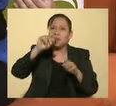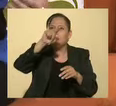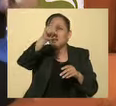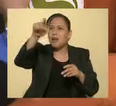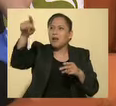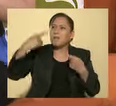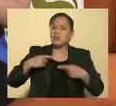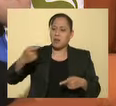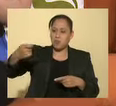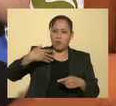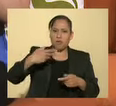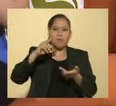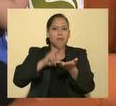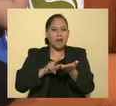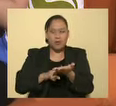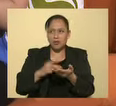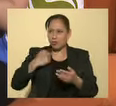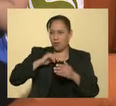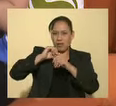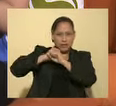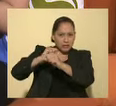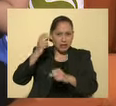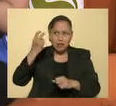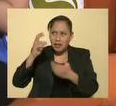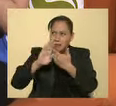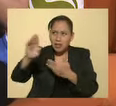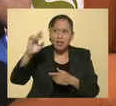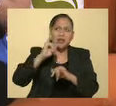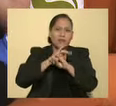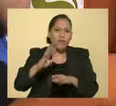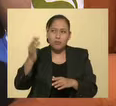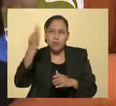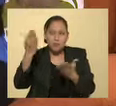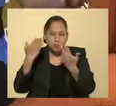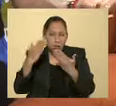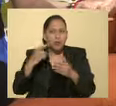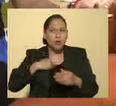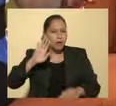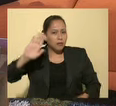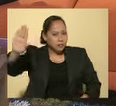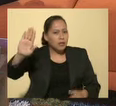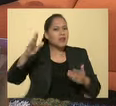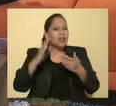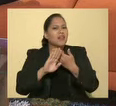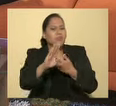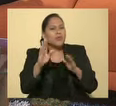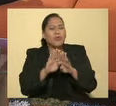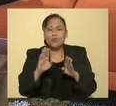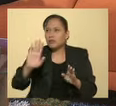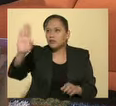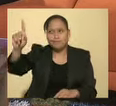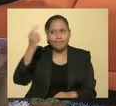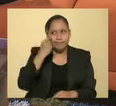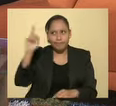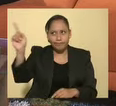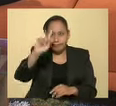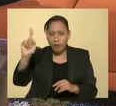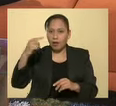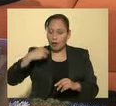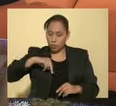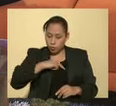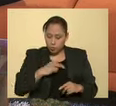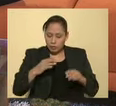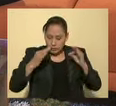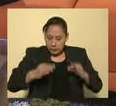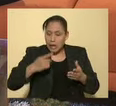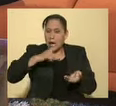la sociedad. Entonces, como es una mala información que usamos todos, el entonces valer, ¿cómo comunicamos claramente que somos y existimos